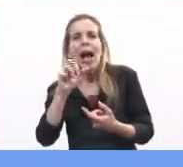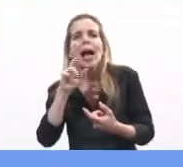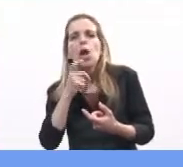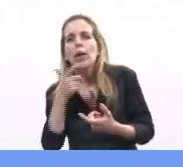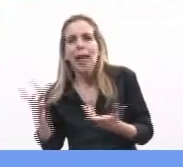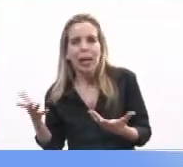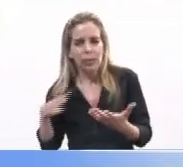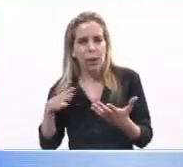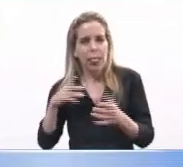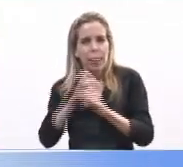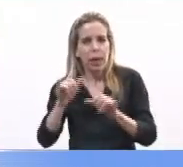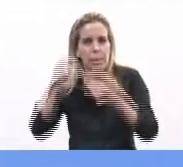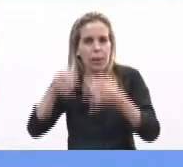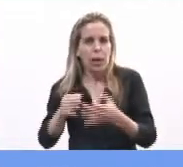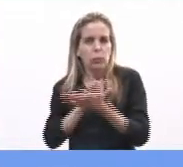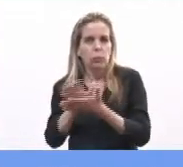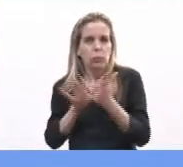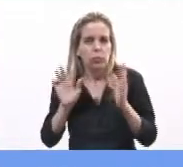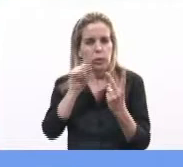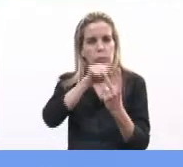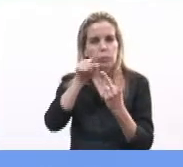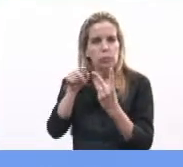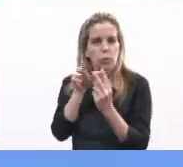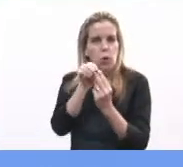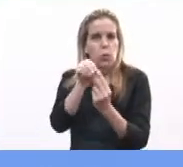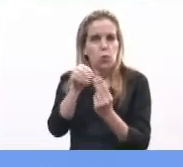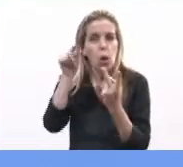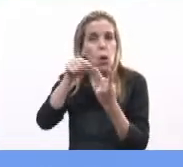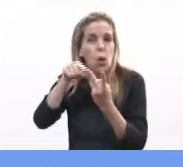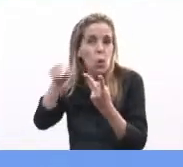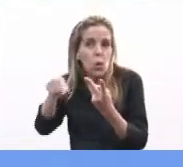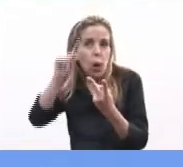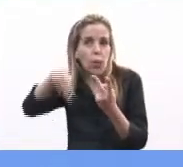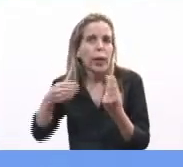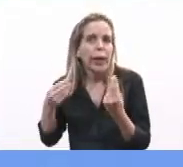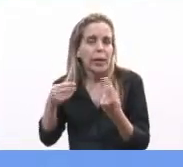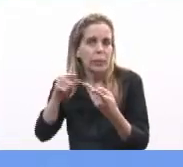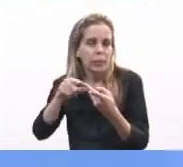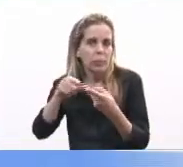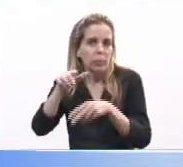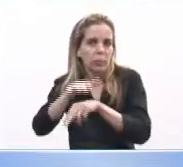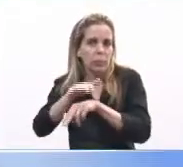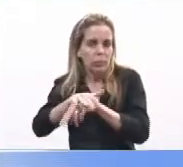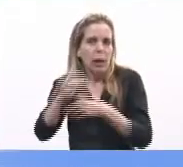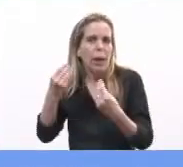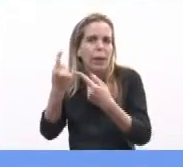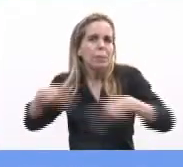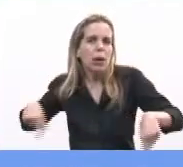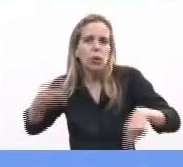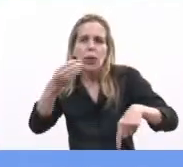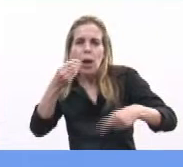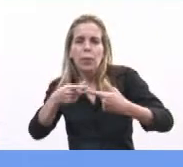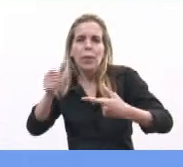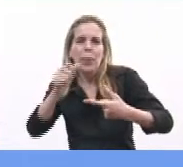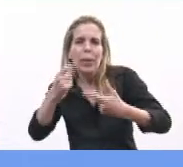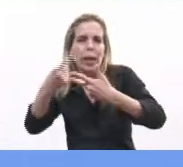una parte del problema es decir una parte del problema es evidentemente qué tipo de alimentos y